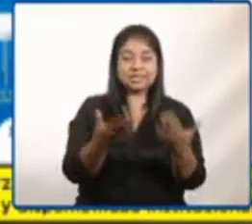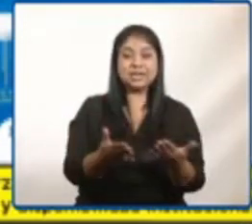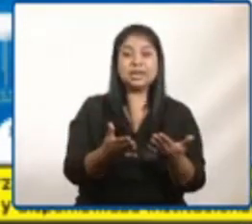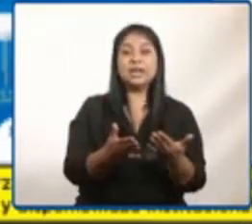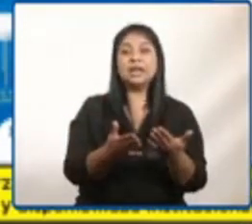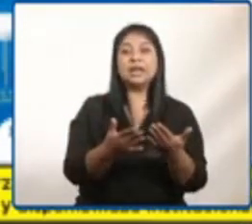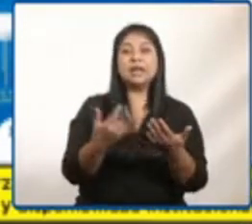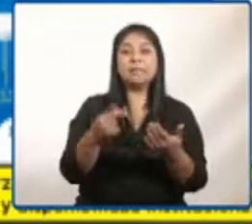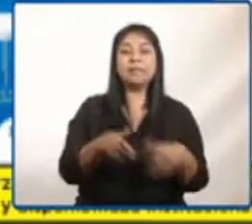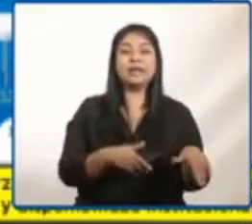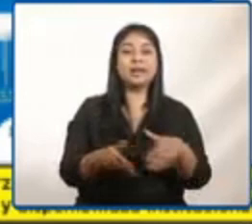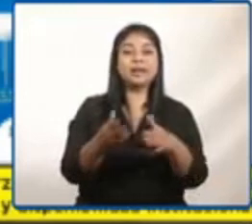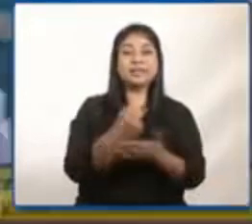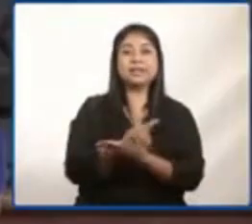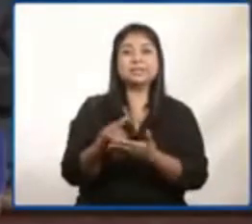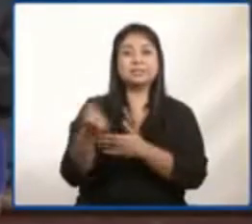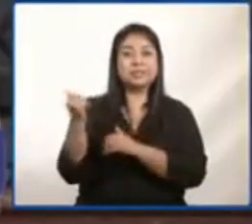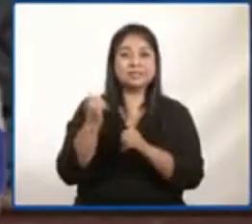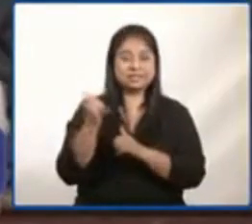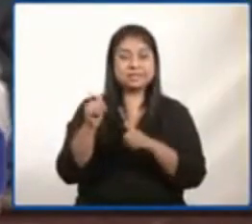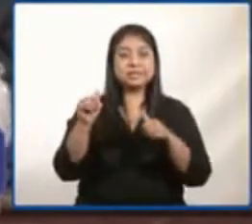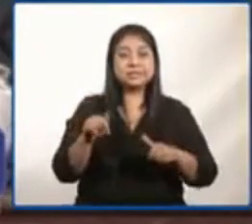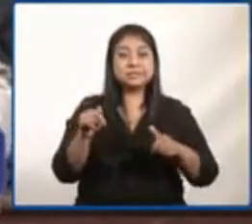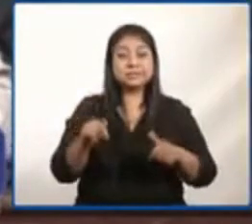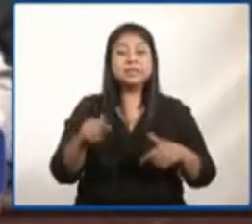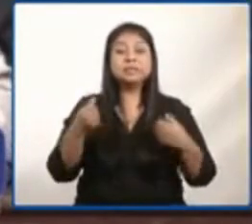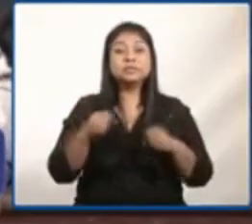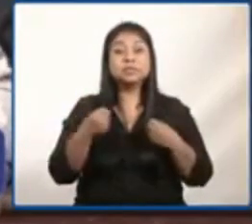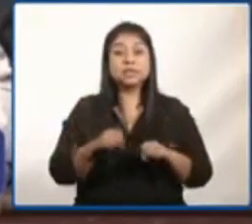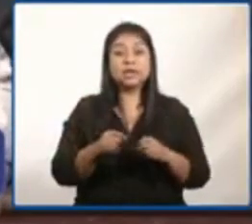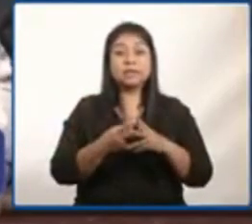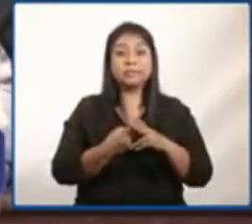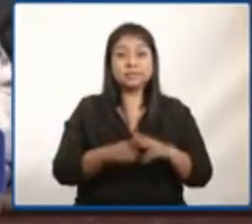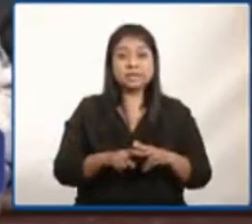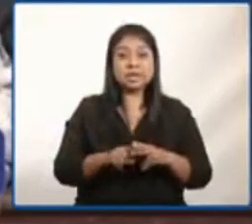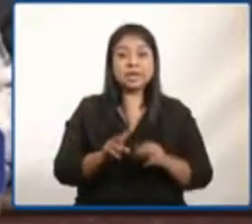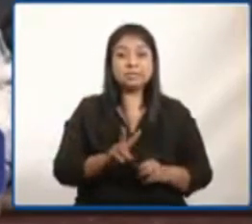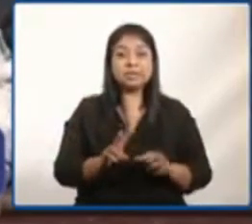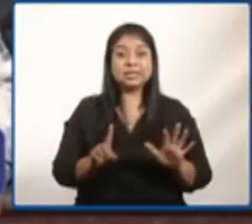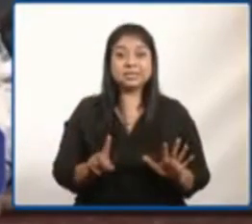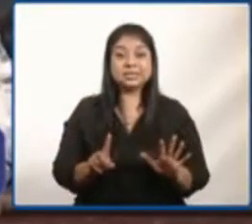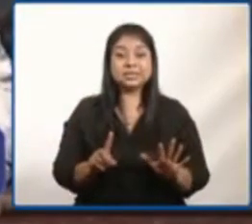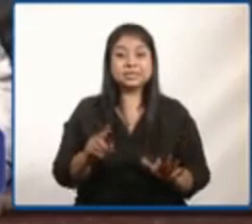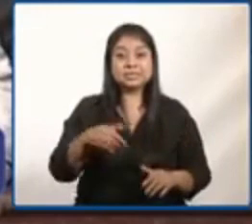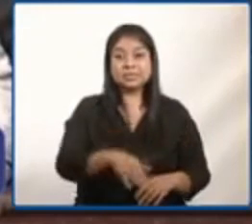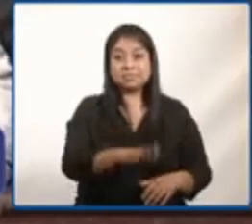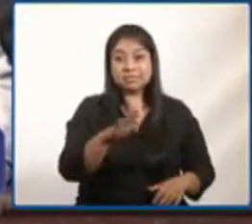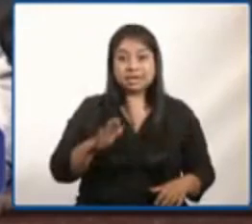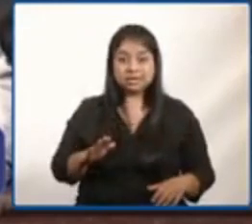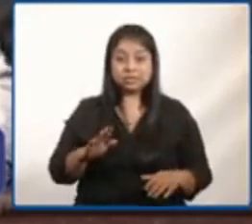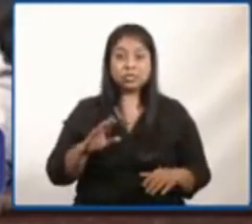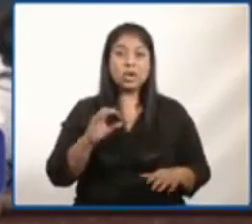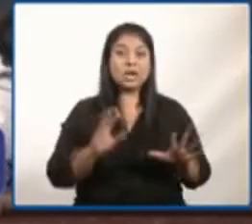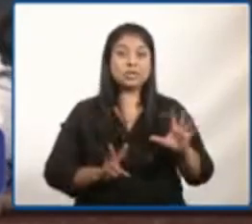a nivel nacional. Esta activación se va a realizar a partir del 26 de marzo a las 0